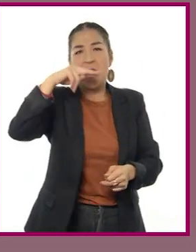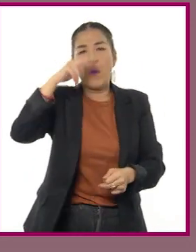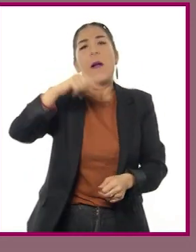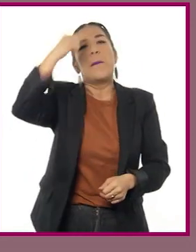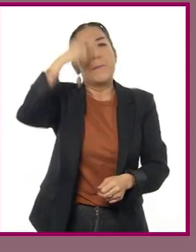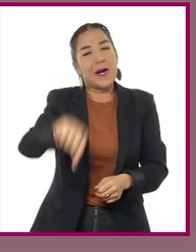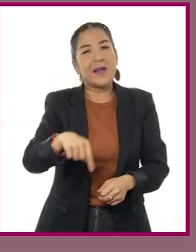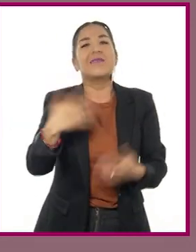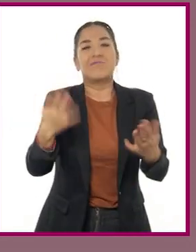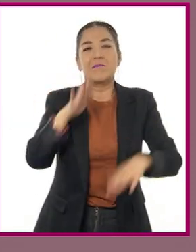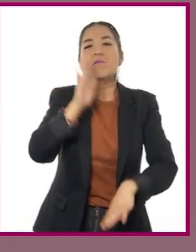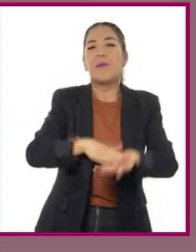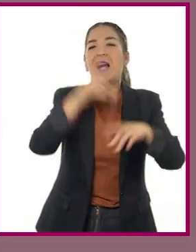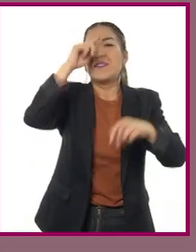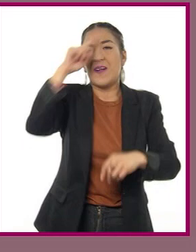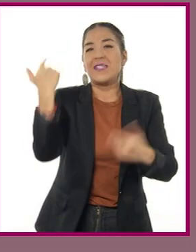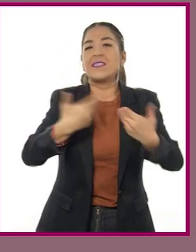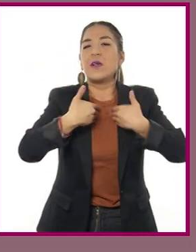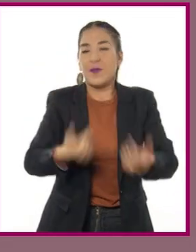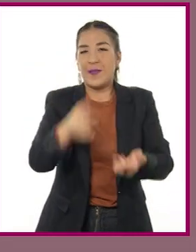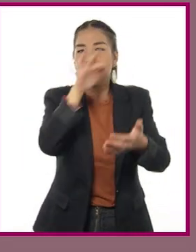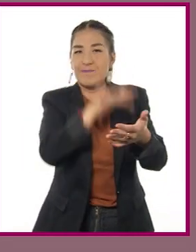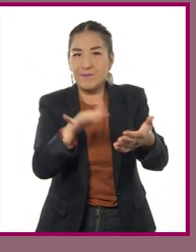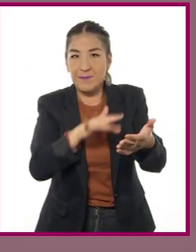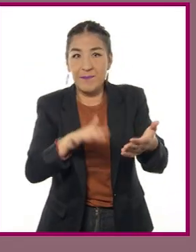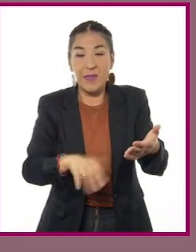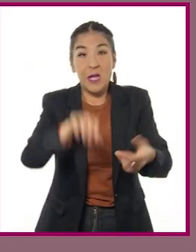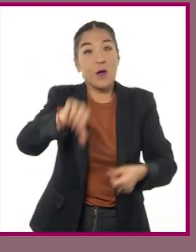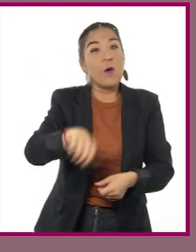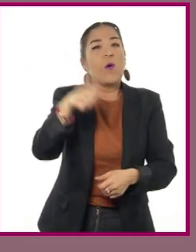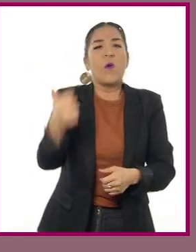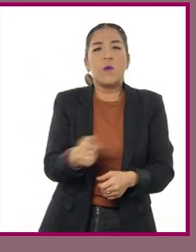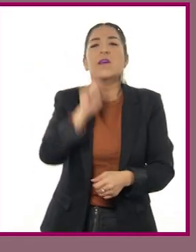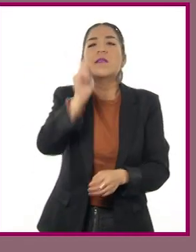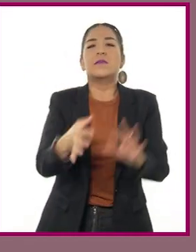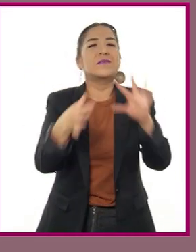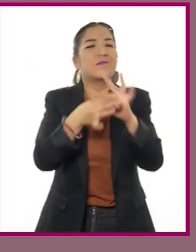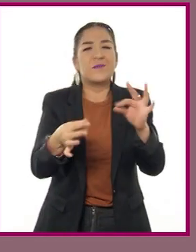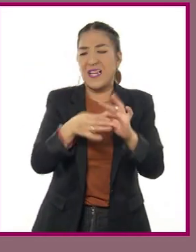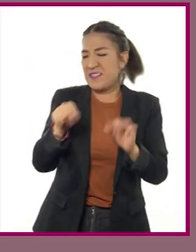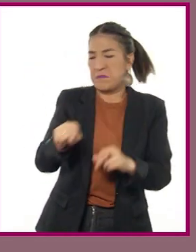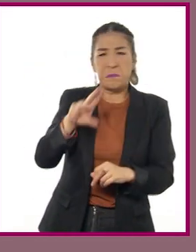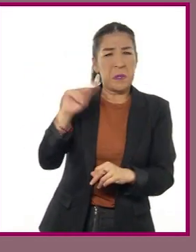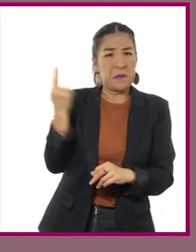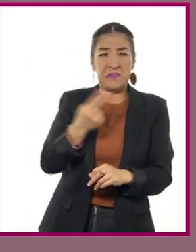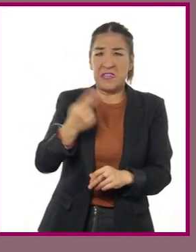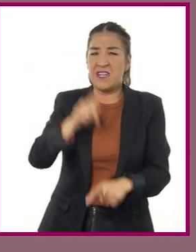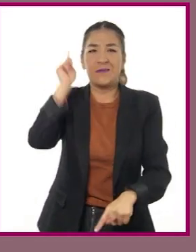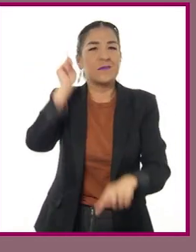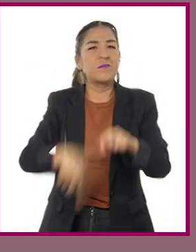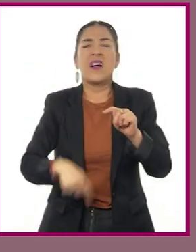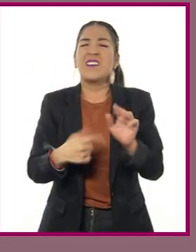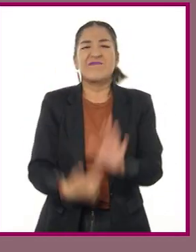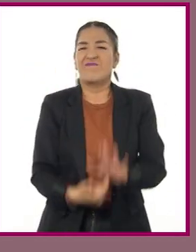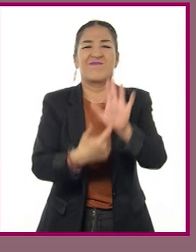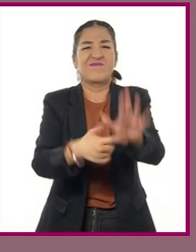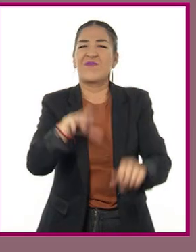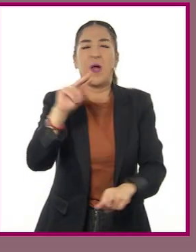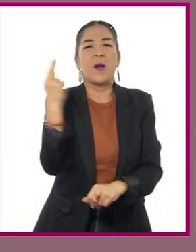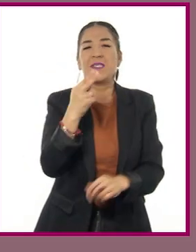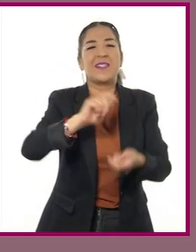fin de facilitar la comprensión, y en otros suprimió lo que no le pareció necesario dar a conocer en